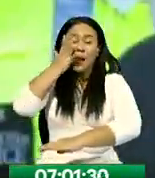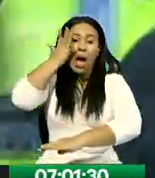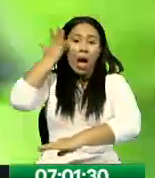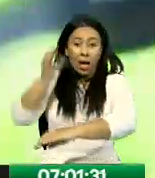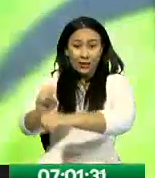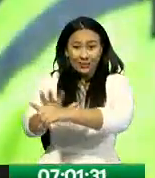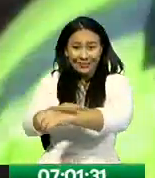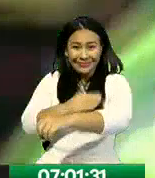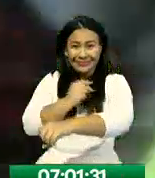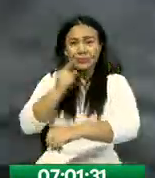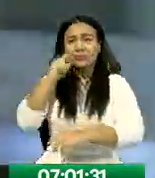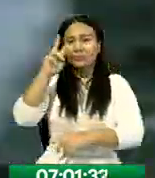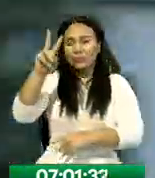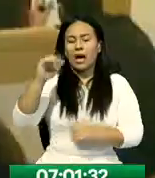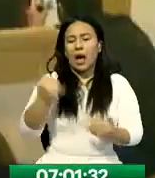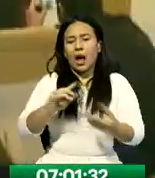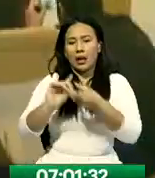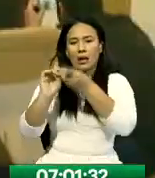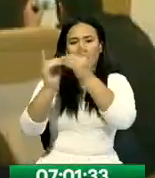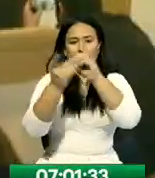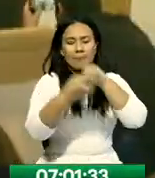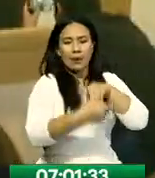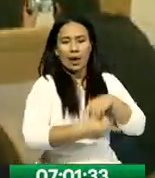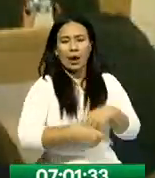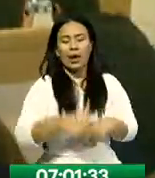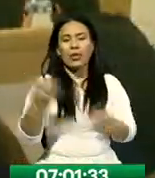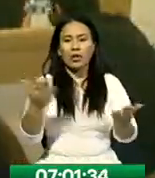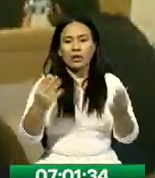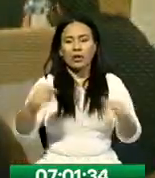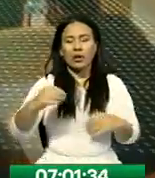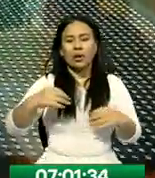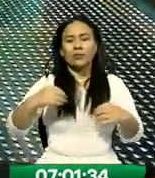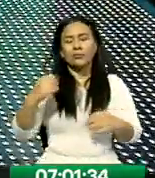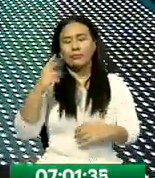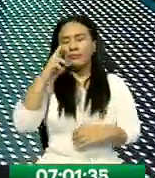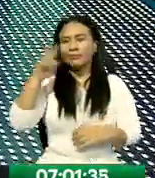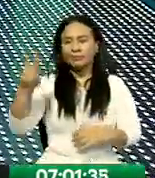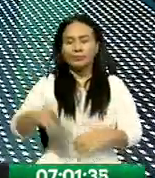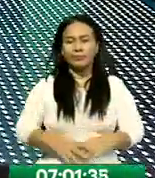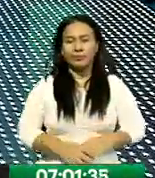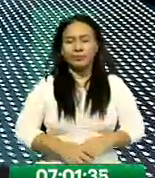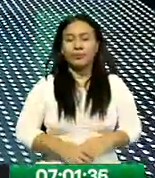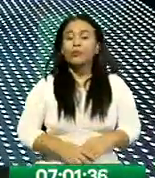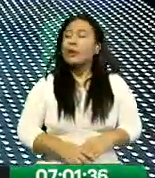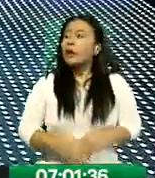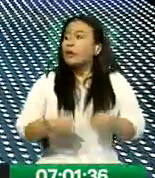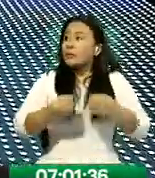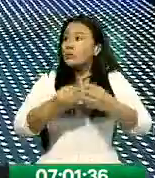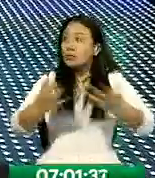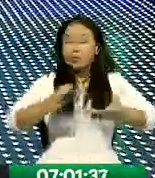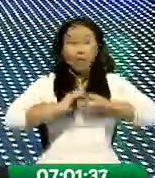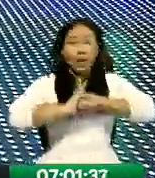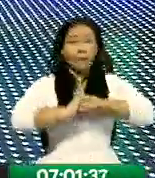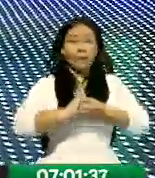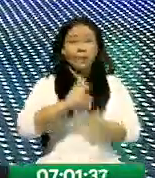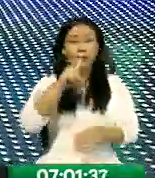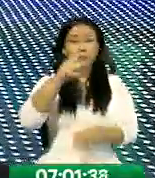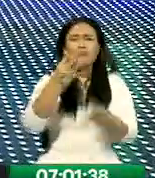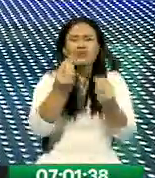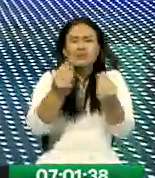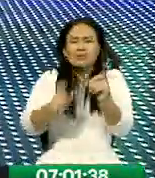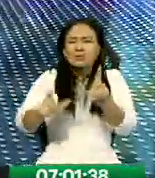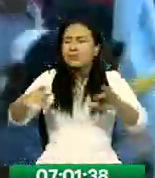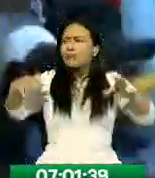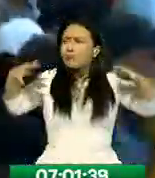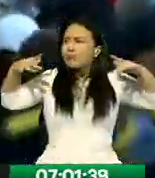en la Embajada de Ecuador en Londres. En Quito informó Andrea Orbe. Y entre tanto, amigos, cientos de simpatizantes